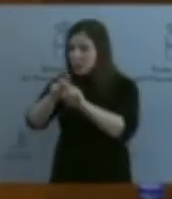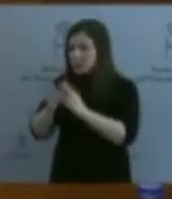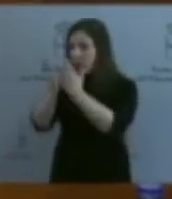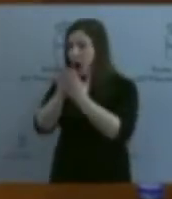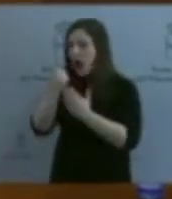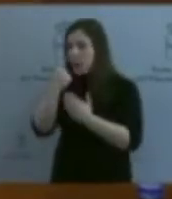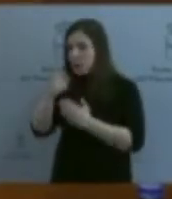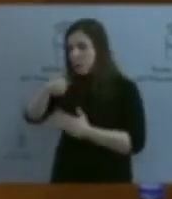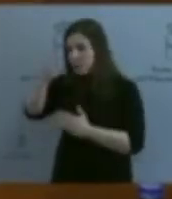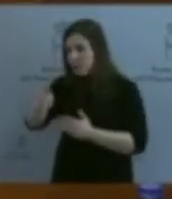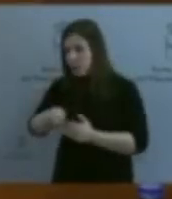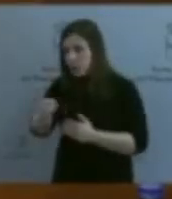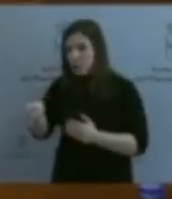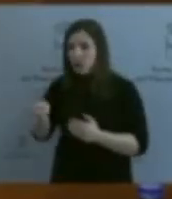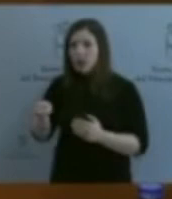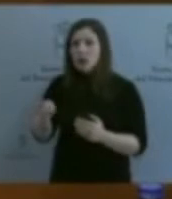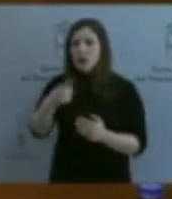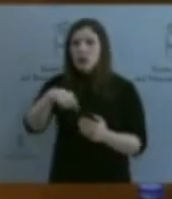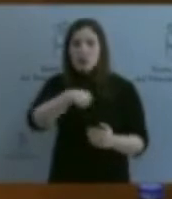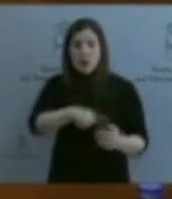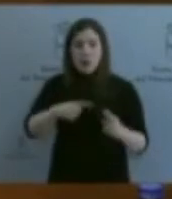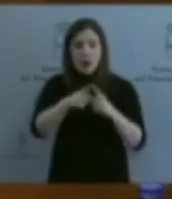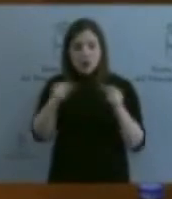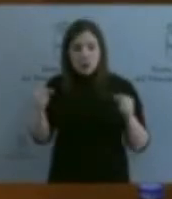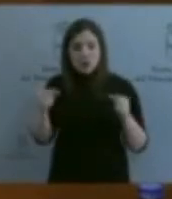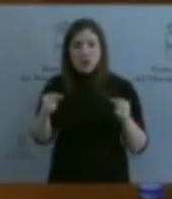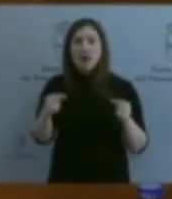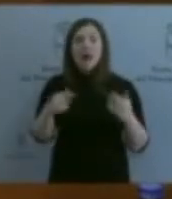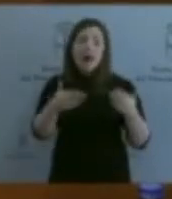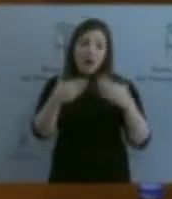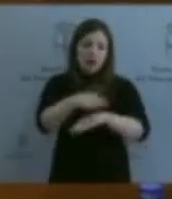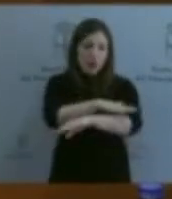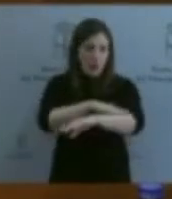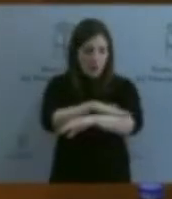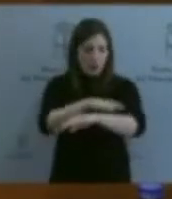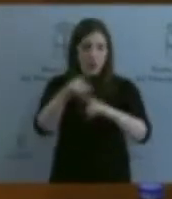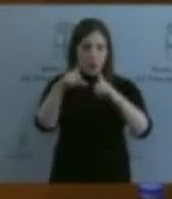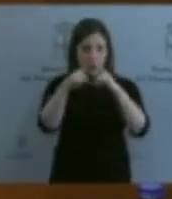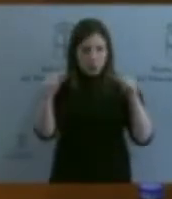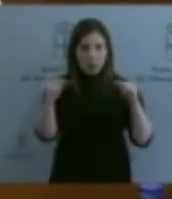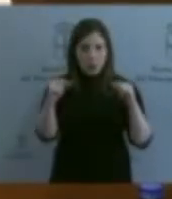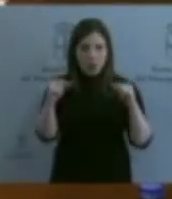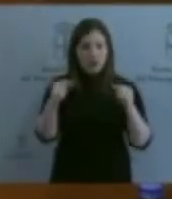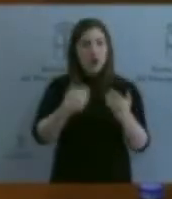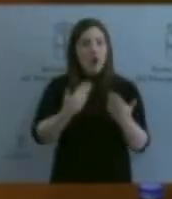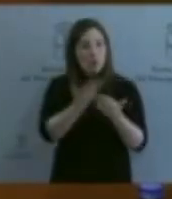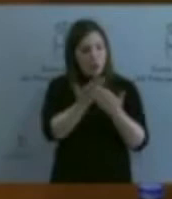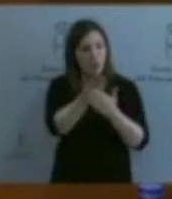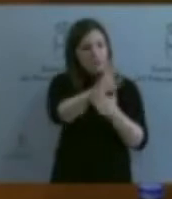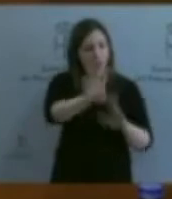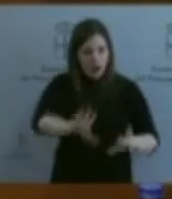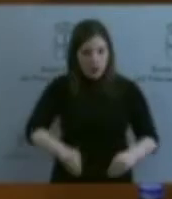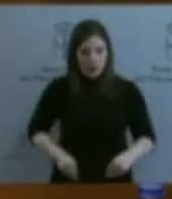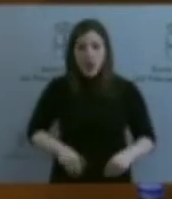Gobierno autonómico haya sido receptivo ante nuestras propuestas y que haya puesto en marcha espacios en los que ambos partidos hemos podido colaborar para